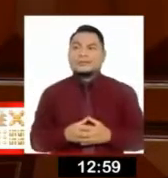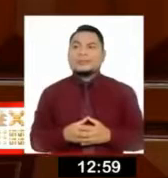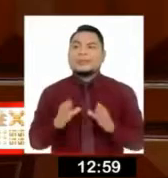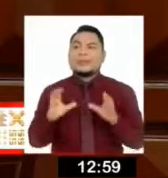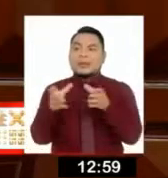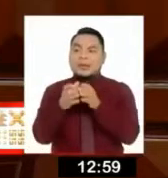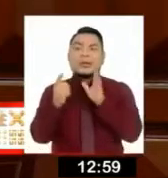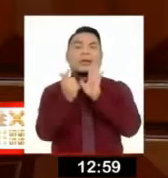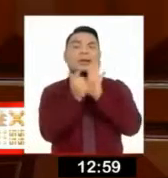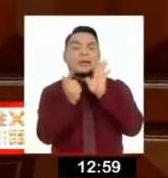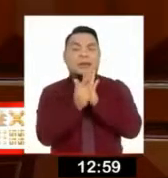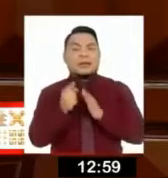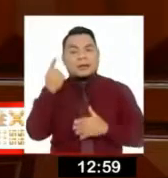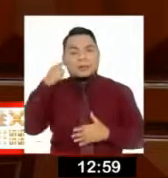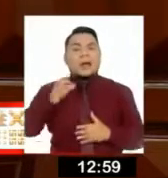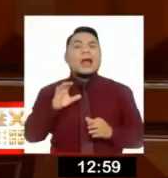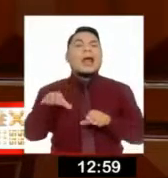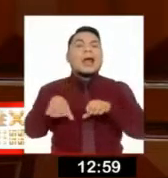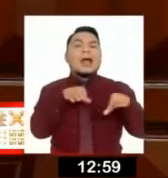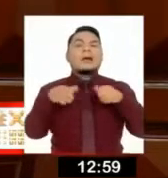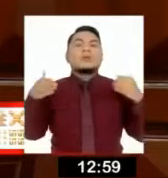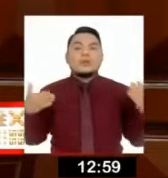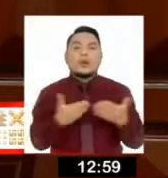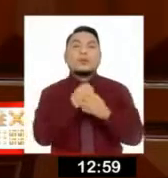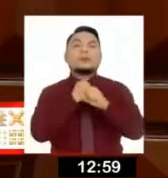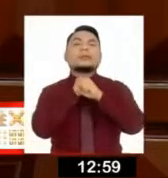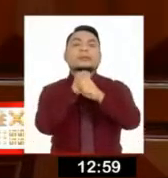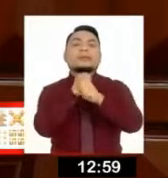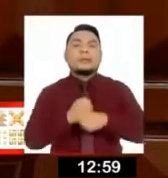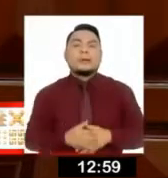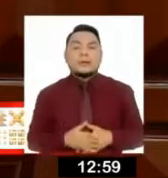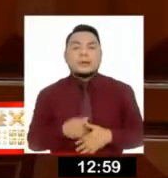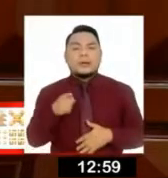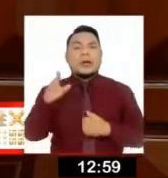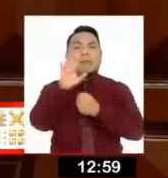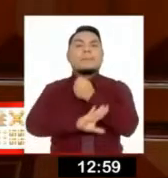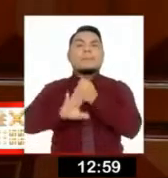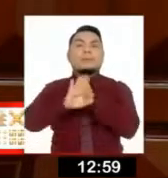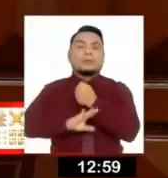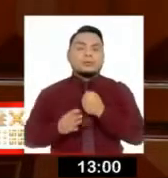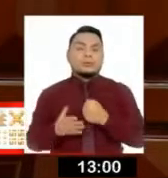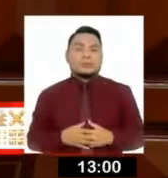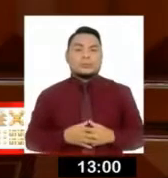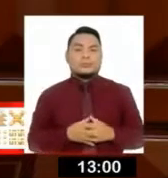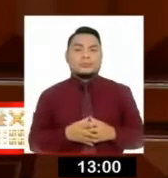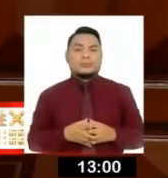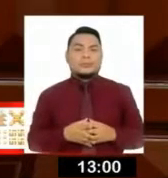ejecutiva legislativa para la creación de un nuevo sistema de protección social.